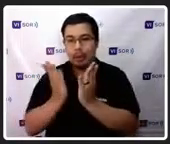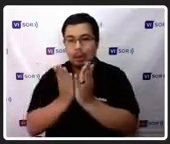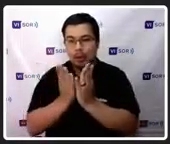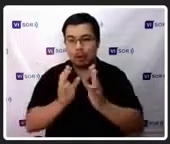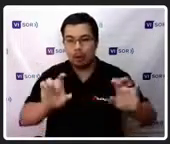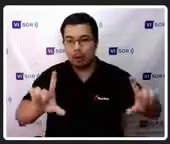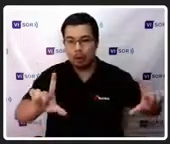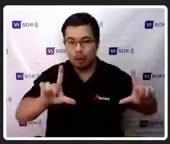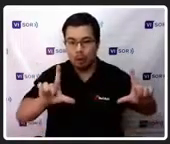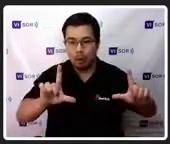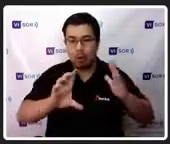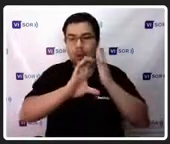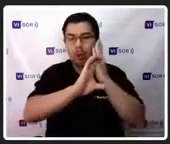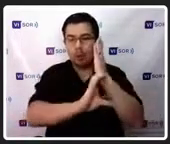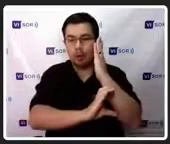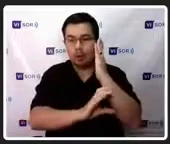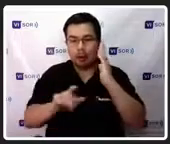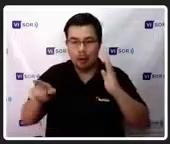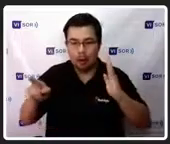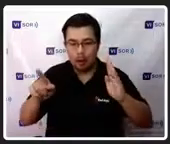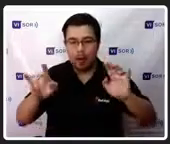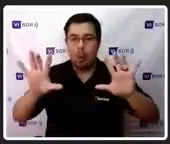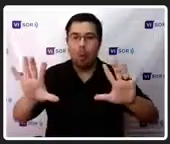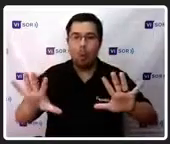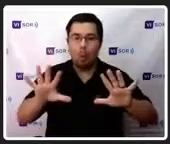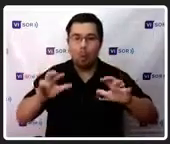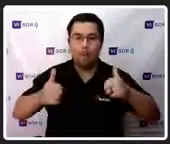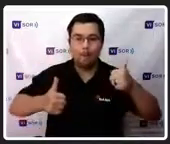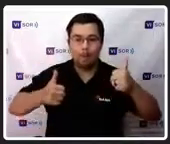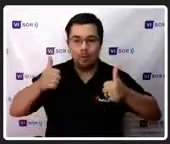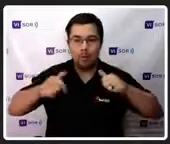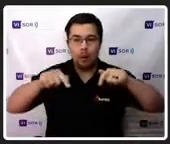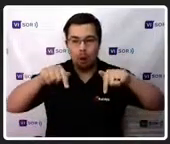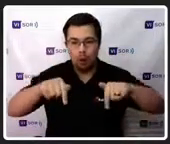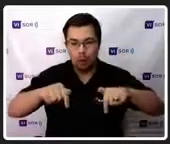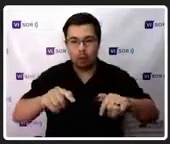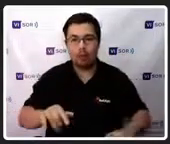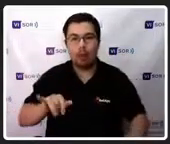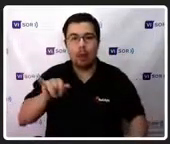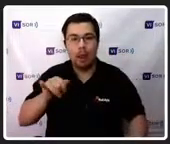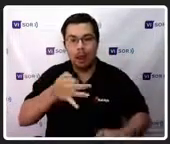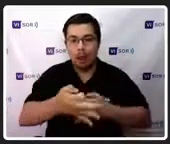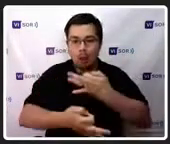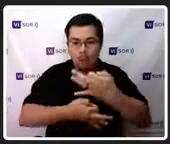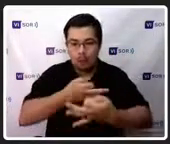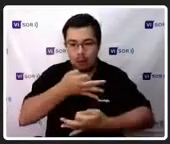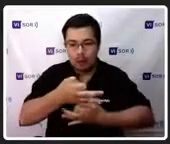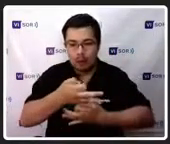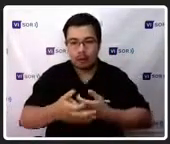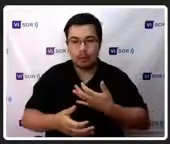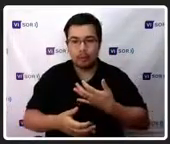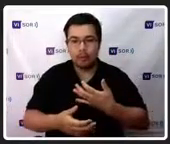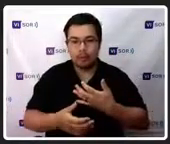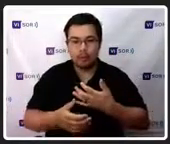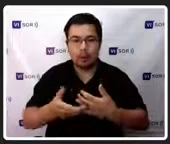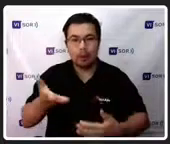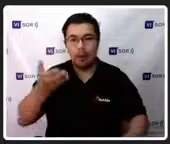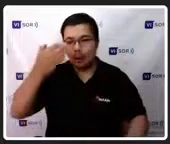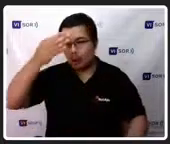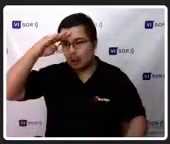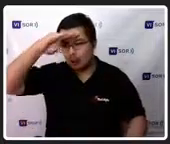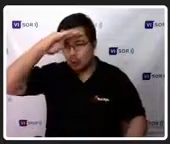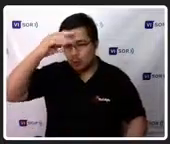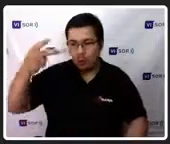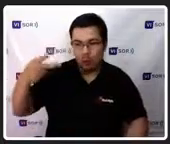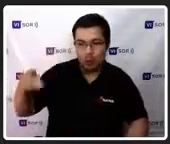carrera y un exitoso profesional el día de hoy, así es que él nos va a contar un poquito de su experiencia, tanto como estudiante, pero